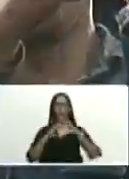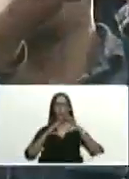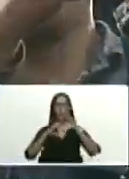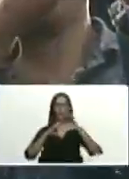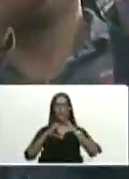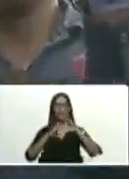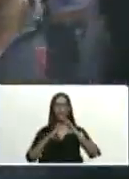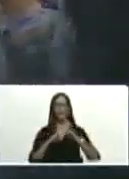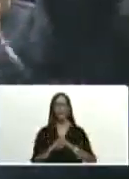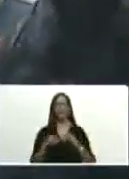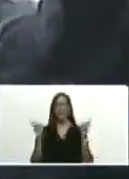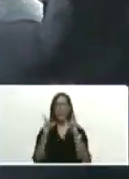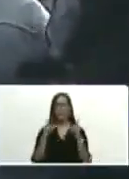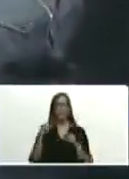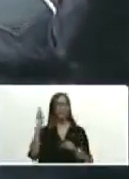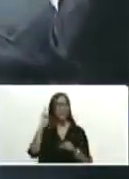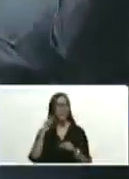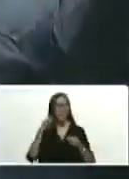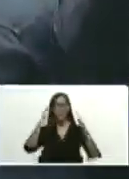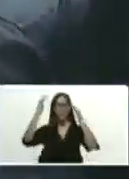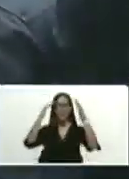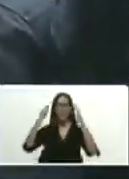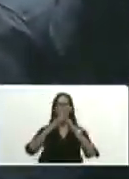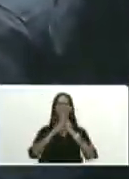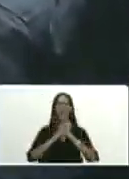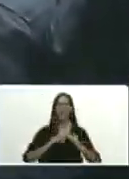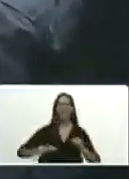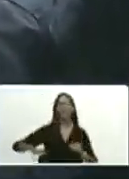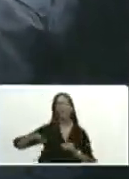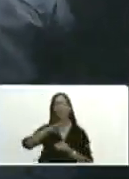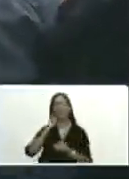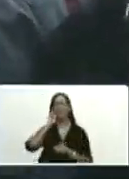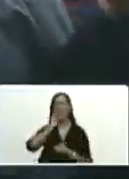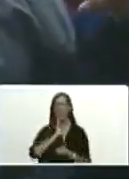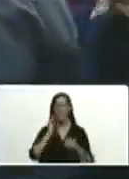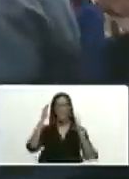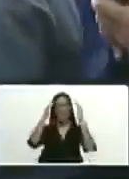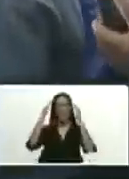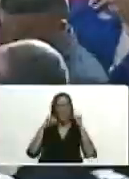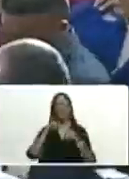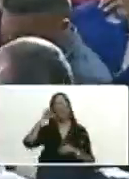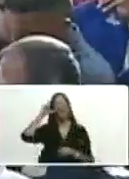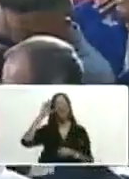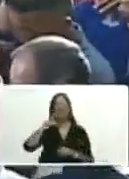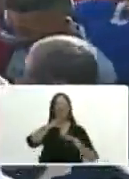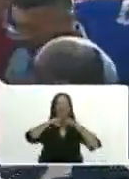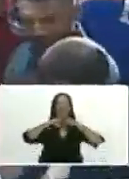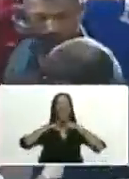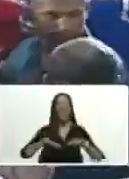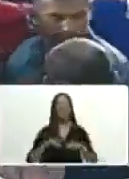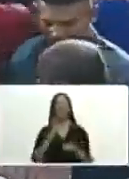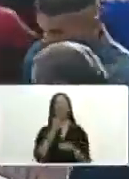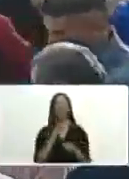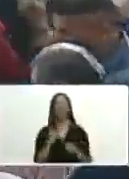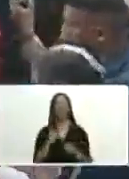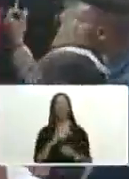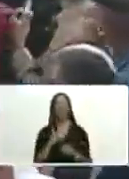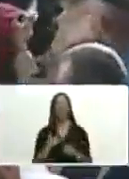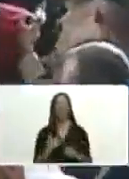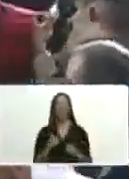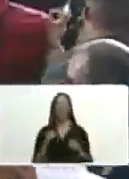televisivos y radiales mi saludo a toda guayana mi saludo camarada Dios me lo bendiga bueno mire yo quiero